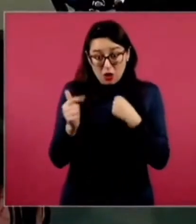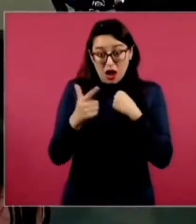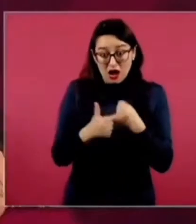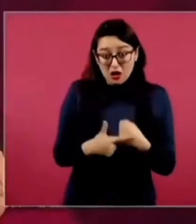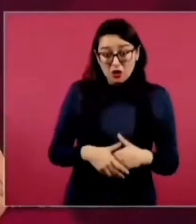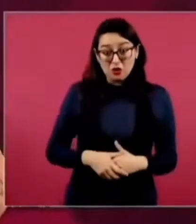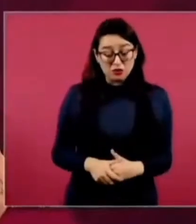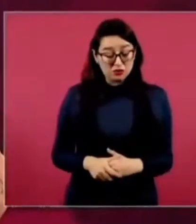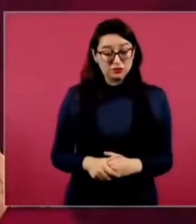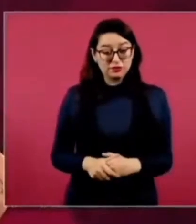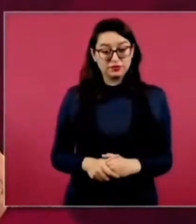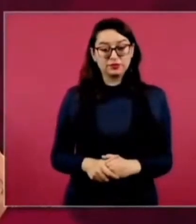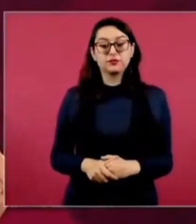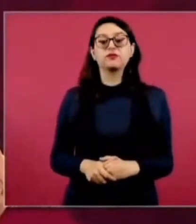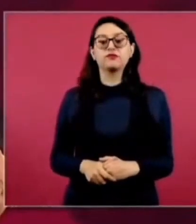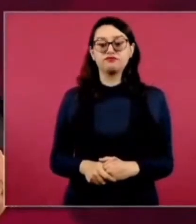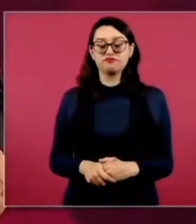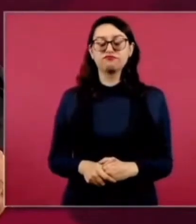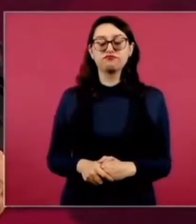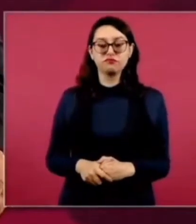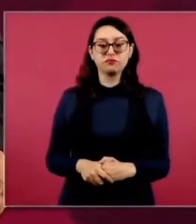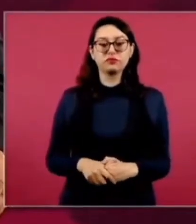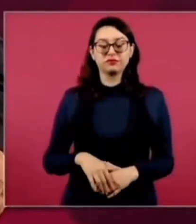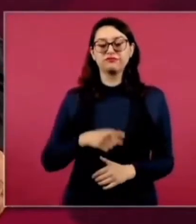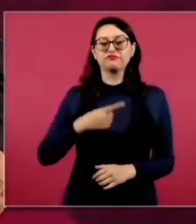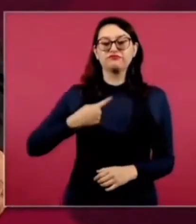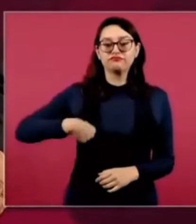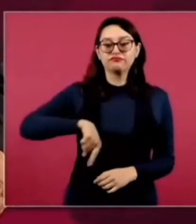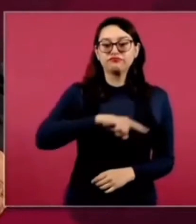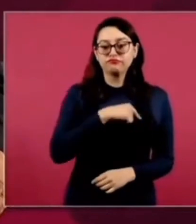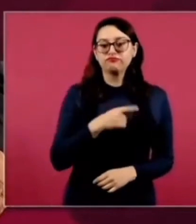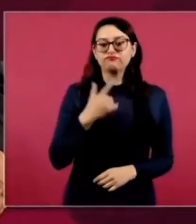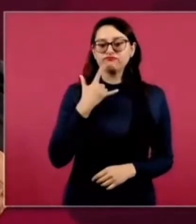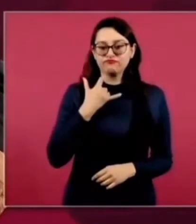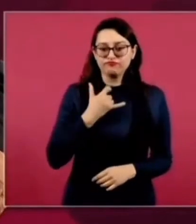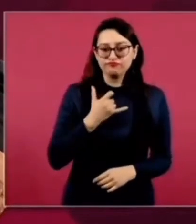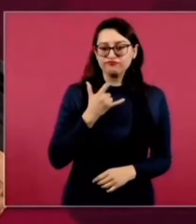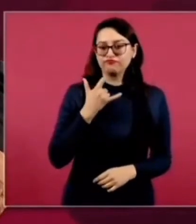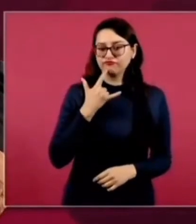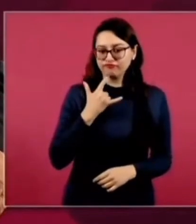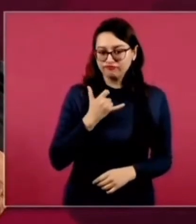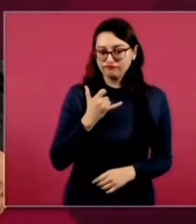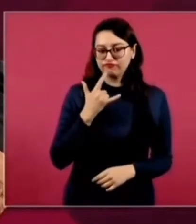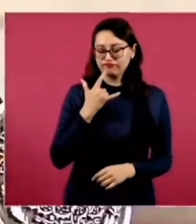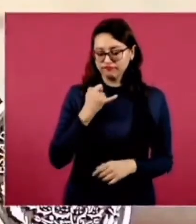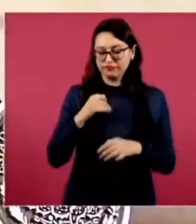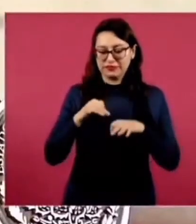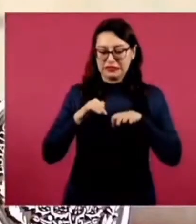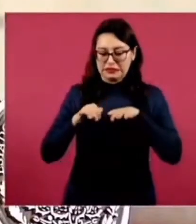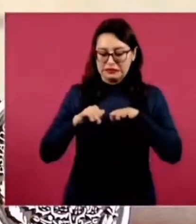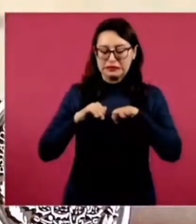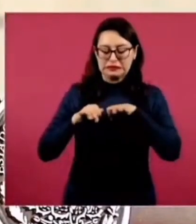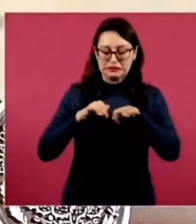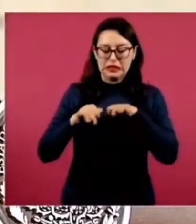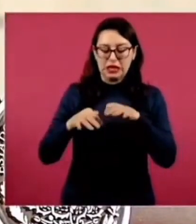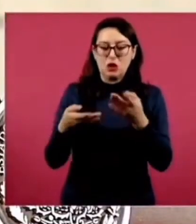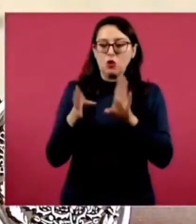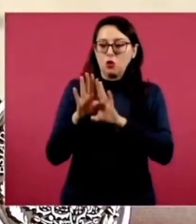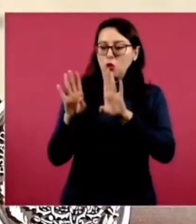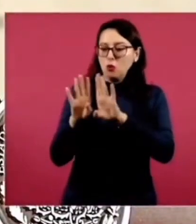con ellos y estamos buscando que se resuelva para